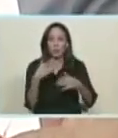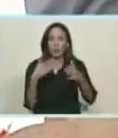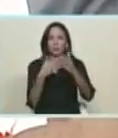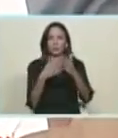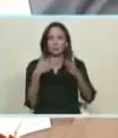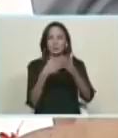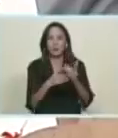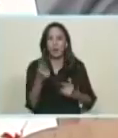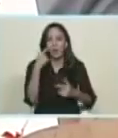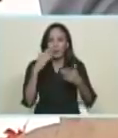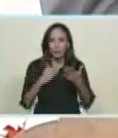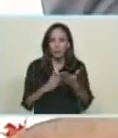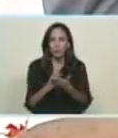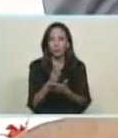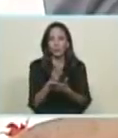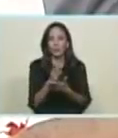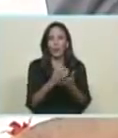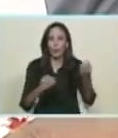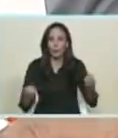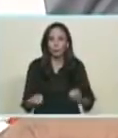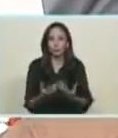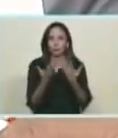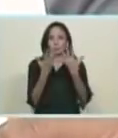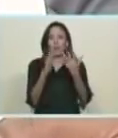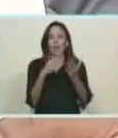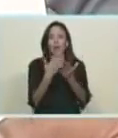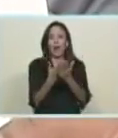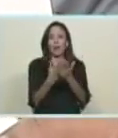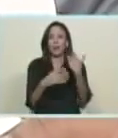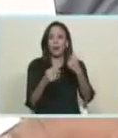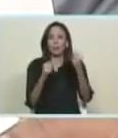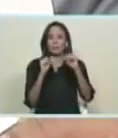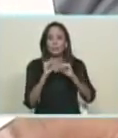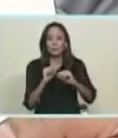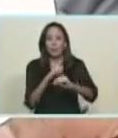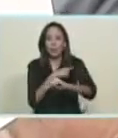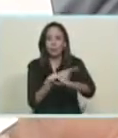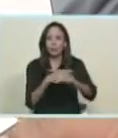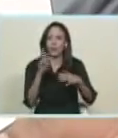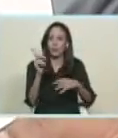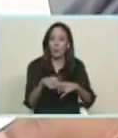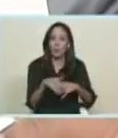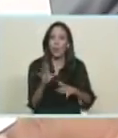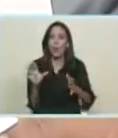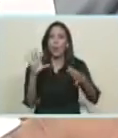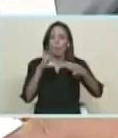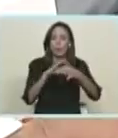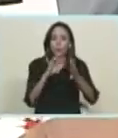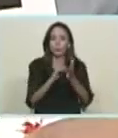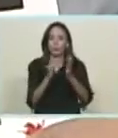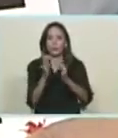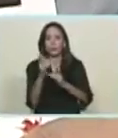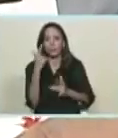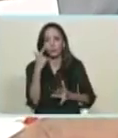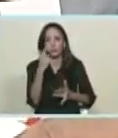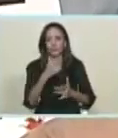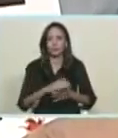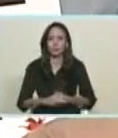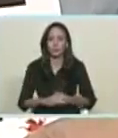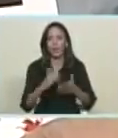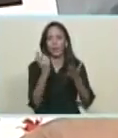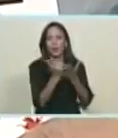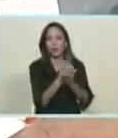político-económico seguirán siendo infecundas hasta que tomen por regla el espíritu de Jesús, es decir,